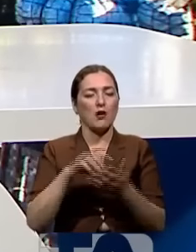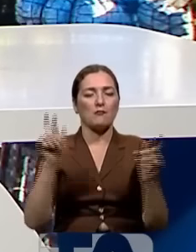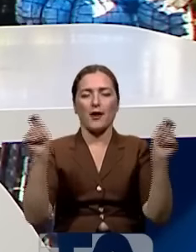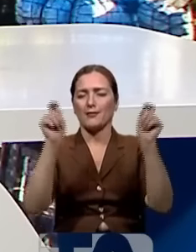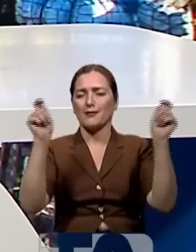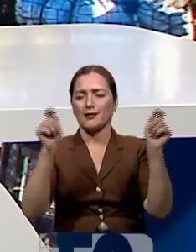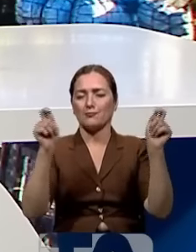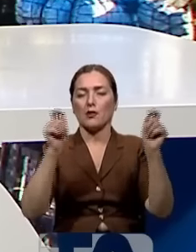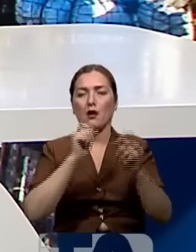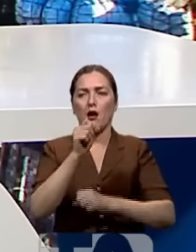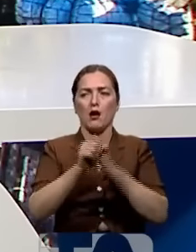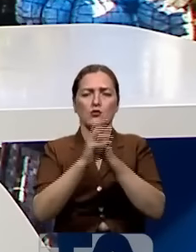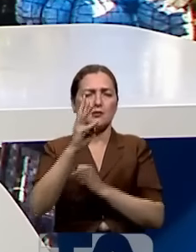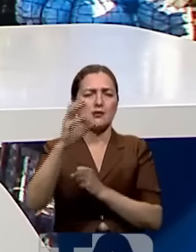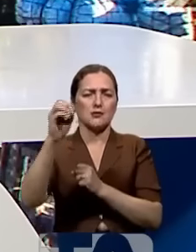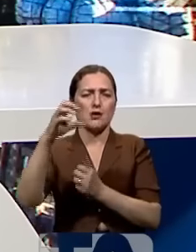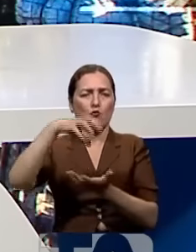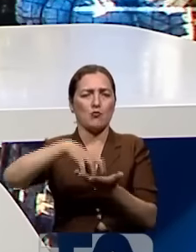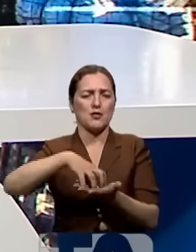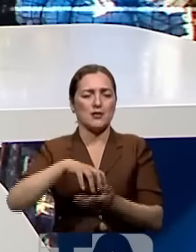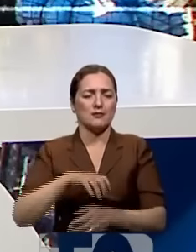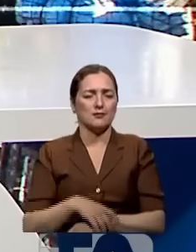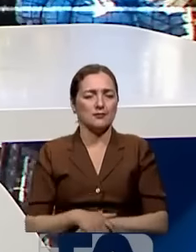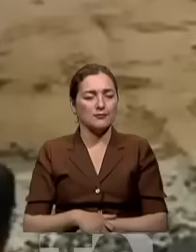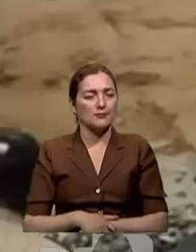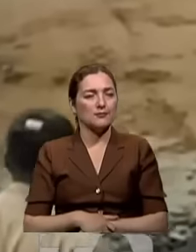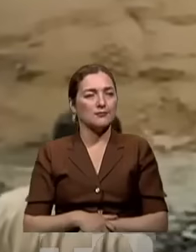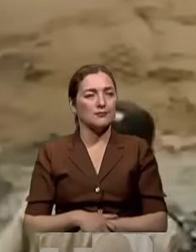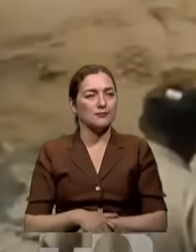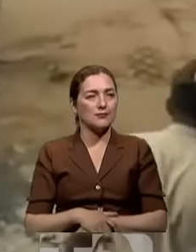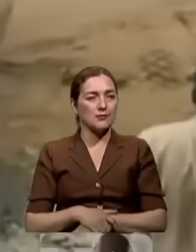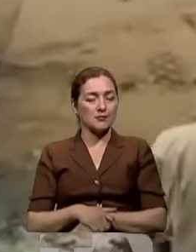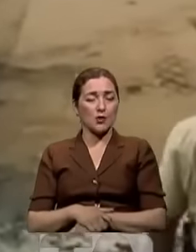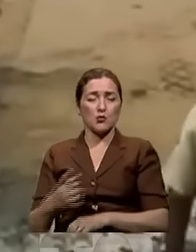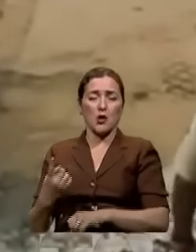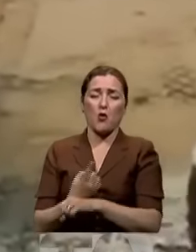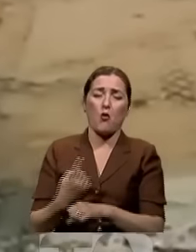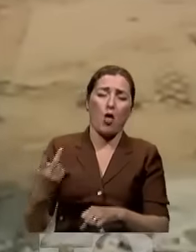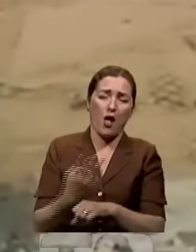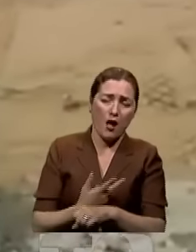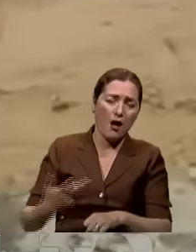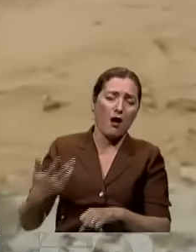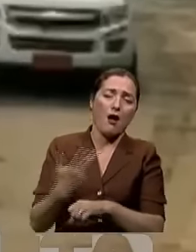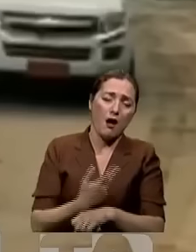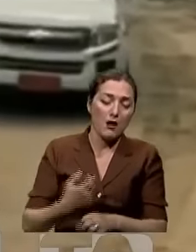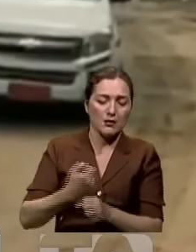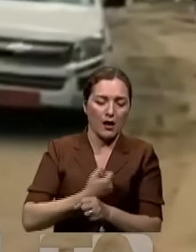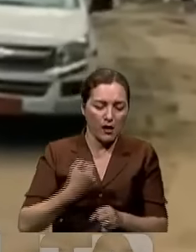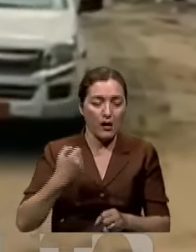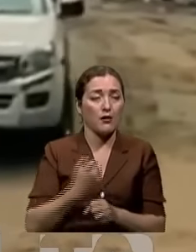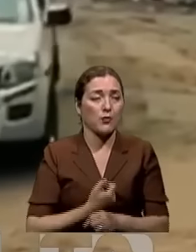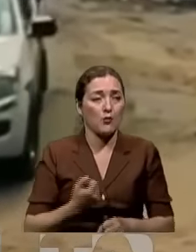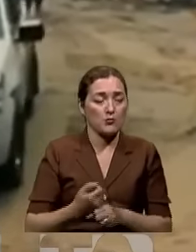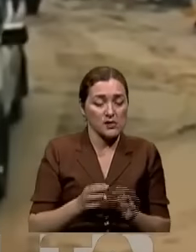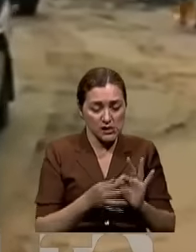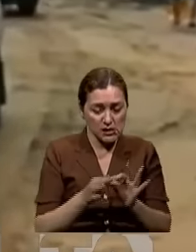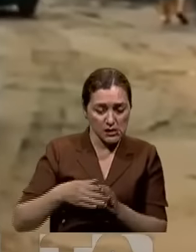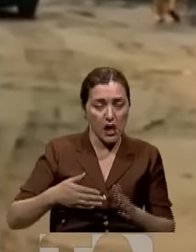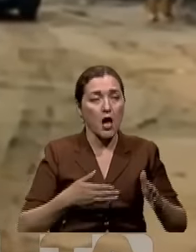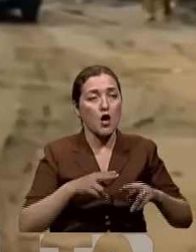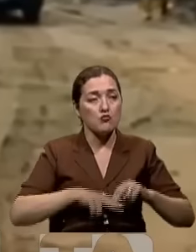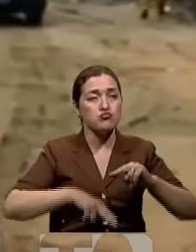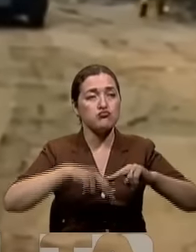festejos por los 65 años de provincialización. Luego de varias horas de trabajo, se logró habilitar la vía Puyo Baños a través de la